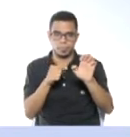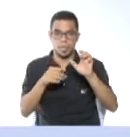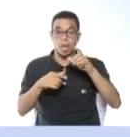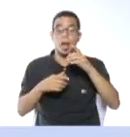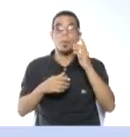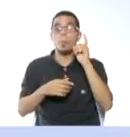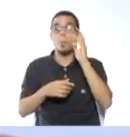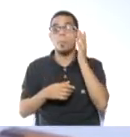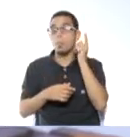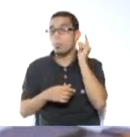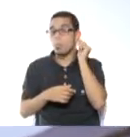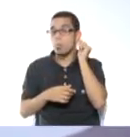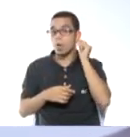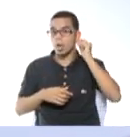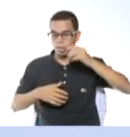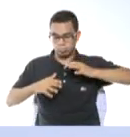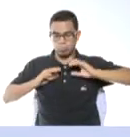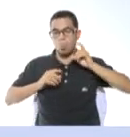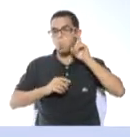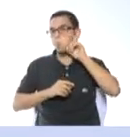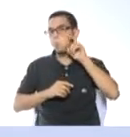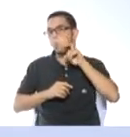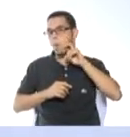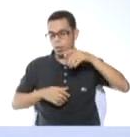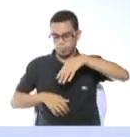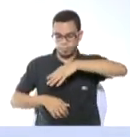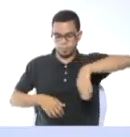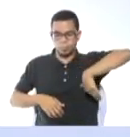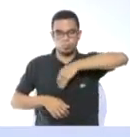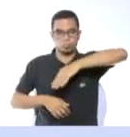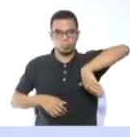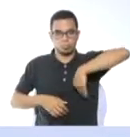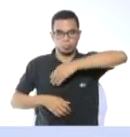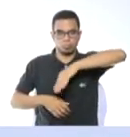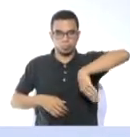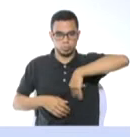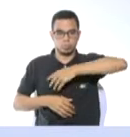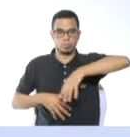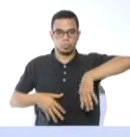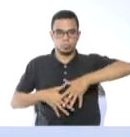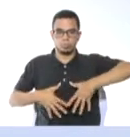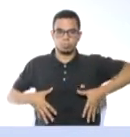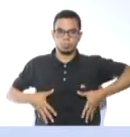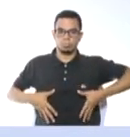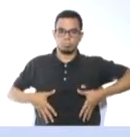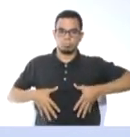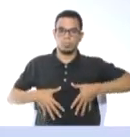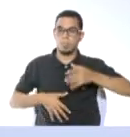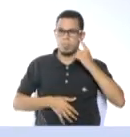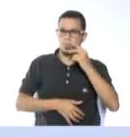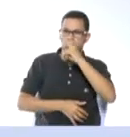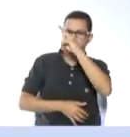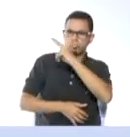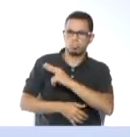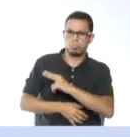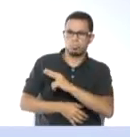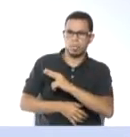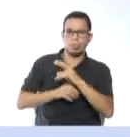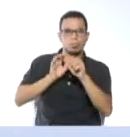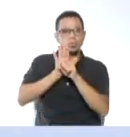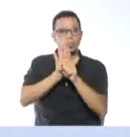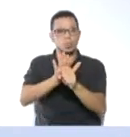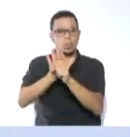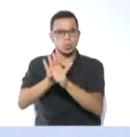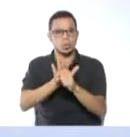de vida que es sagrado. Ok. Pero aquí nosotros encontramos una serie de símbolos